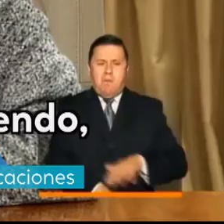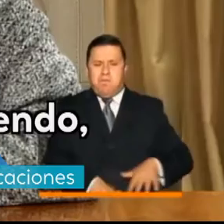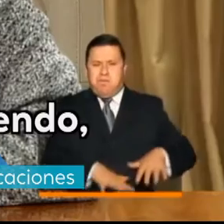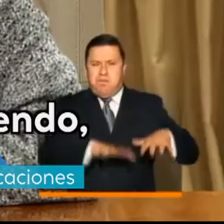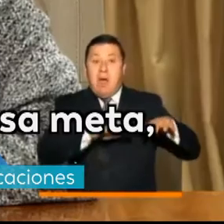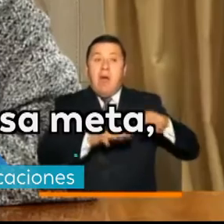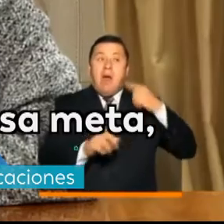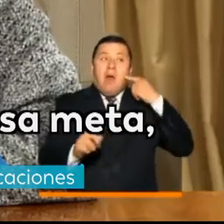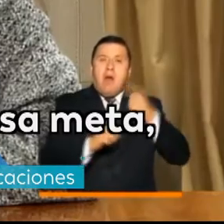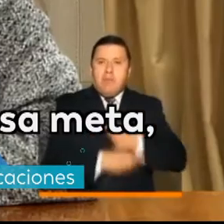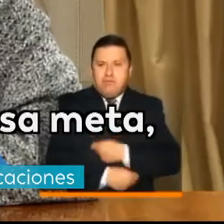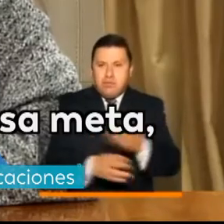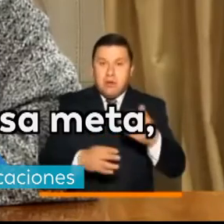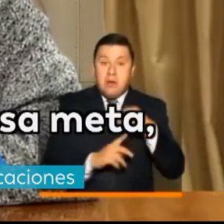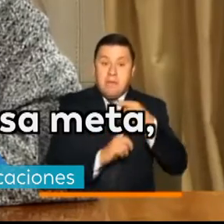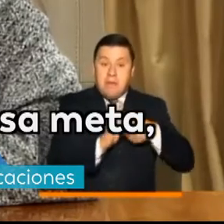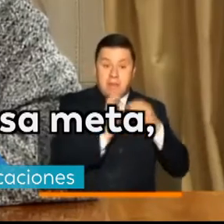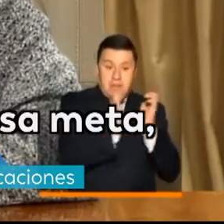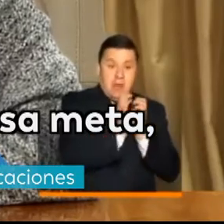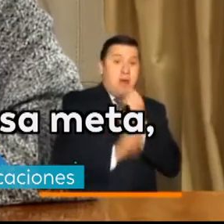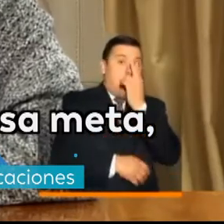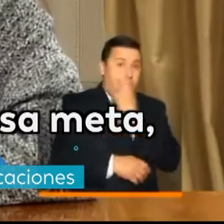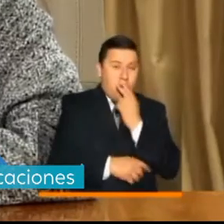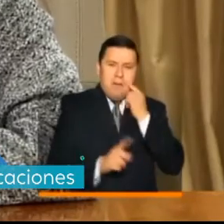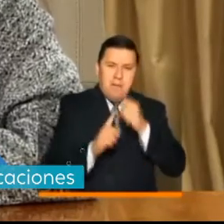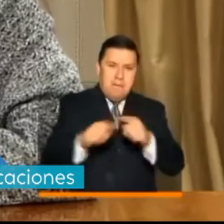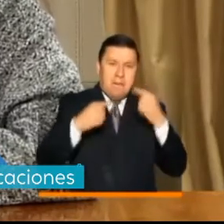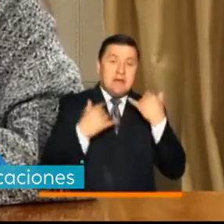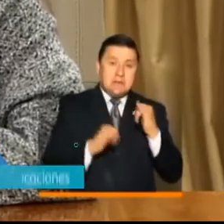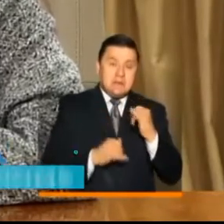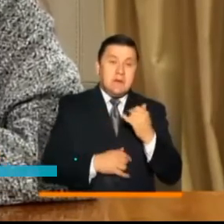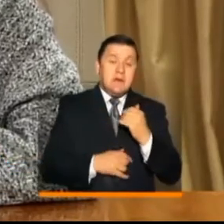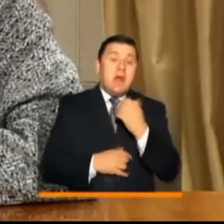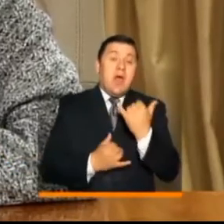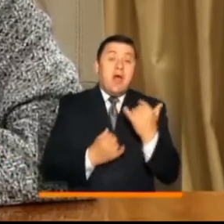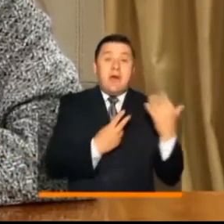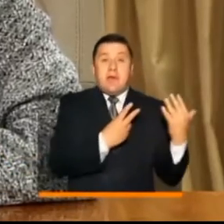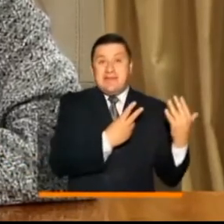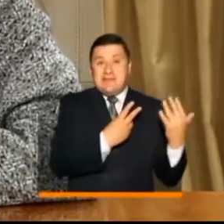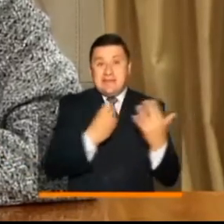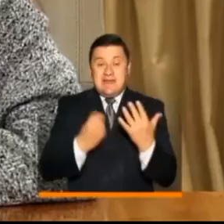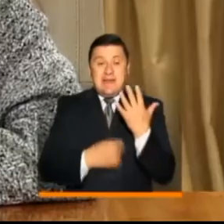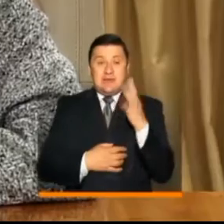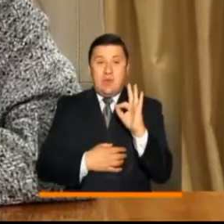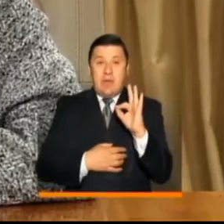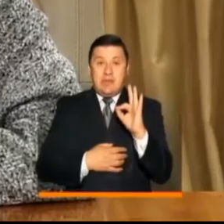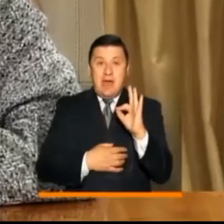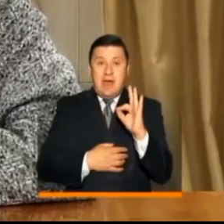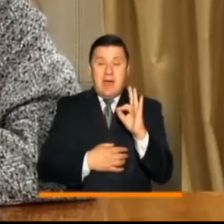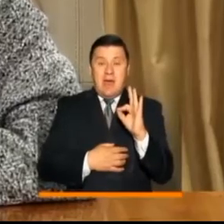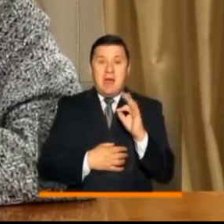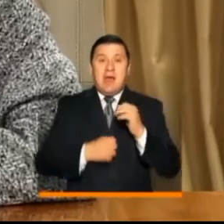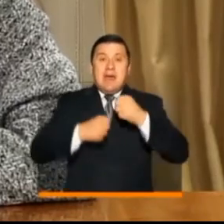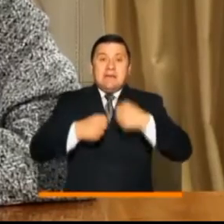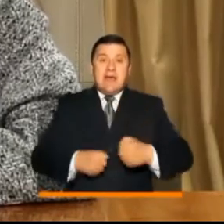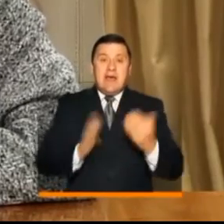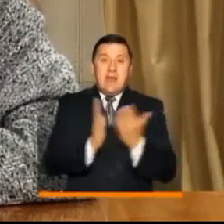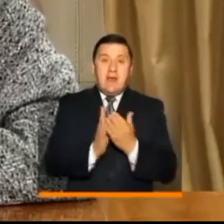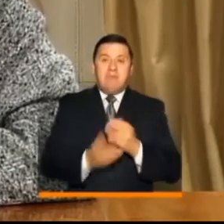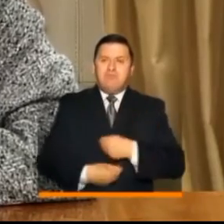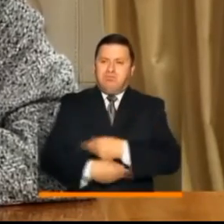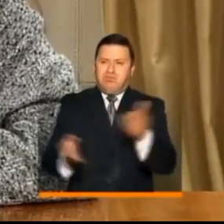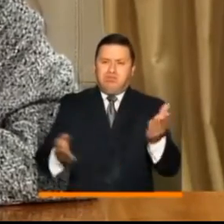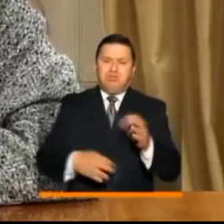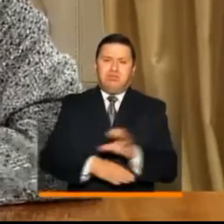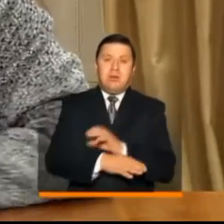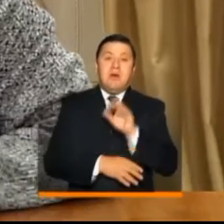venido cumpliendo. En el mes de mayo cumplimos esa meta, llegamos a más de 750 sedes educativas y a